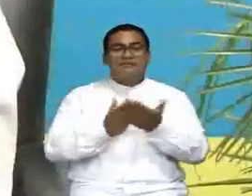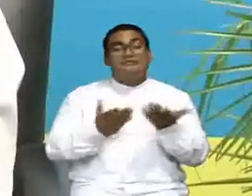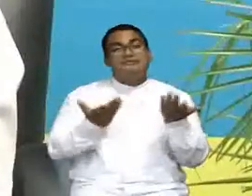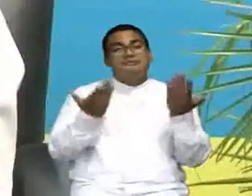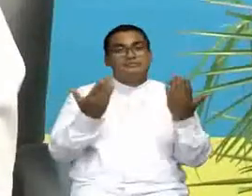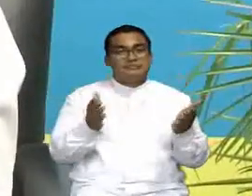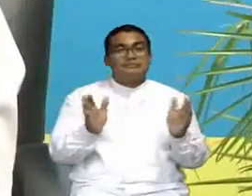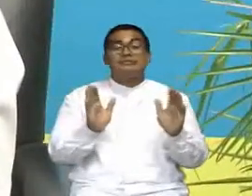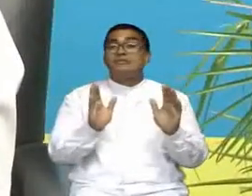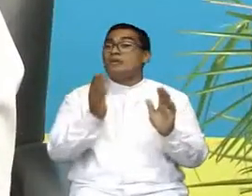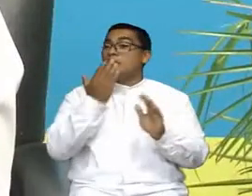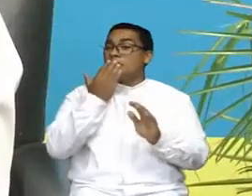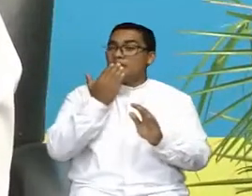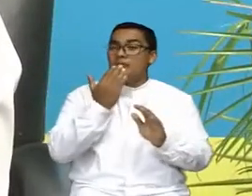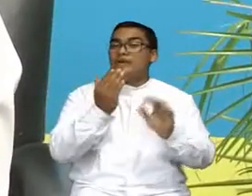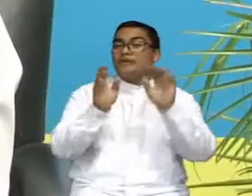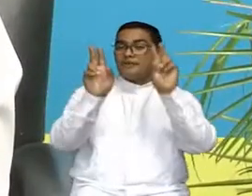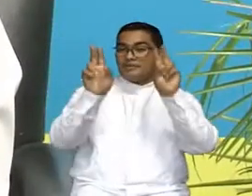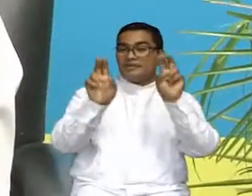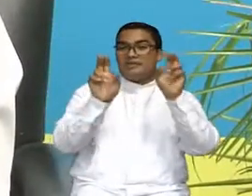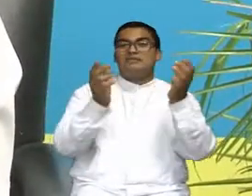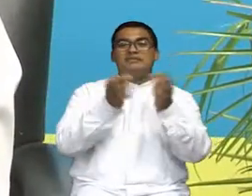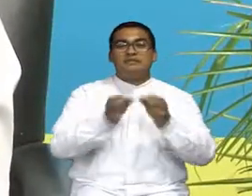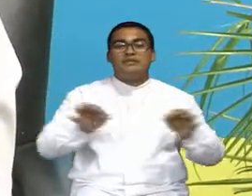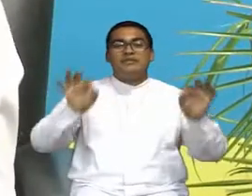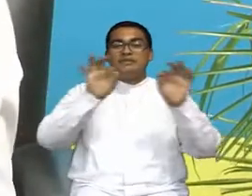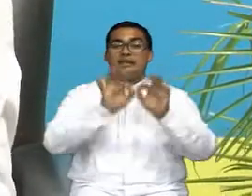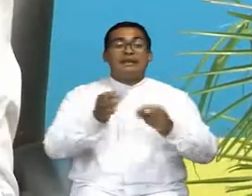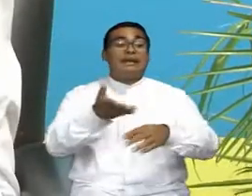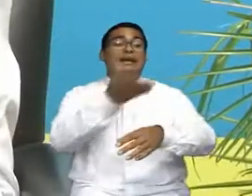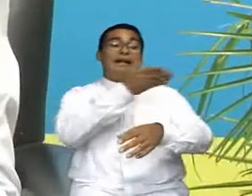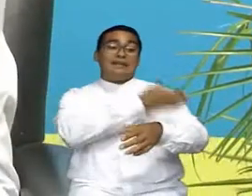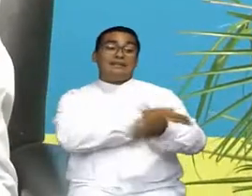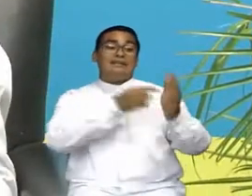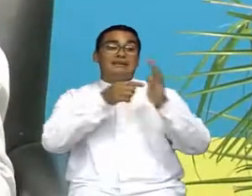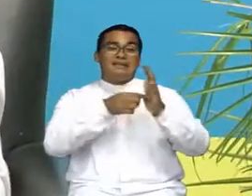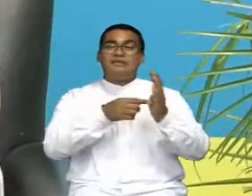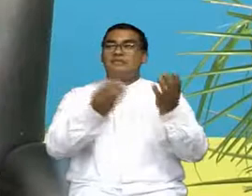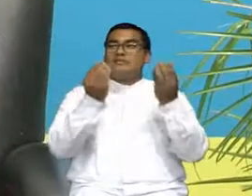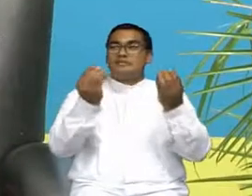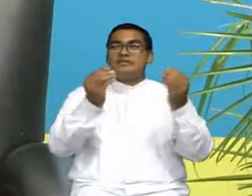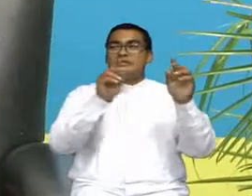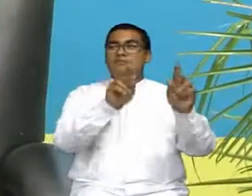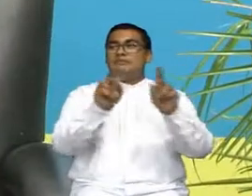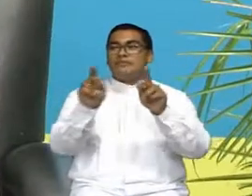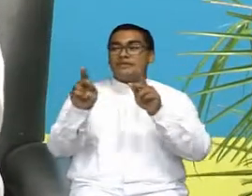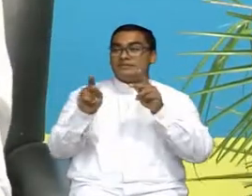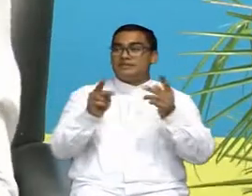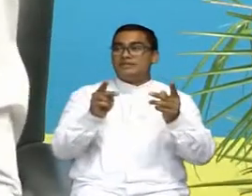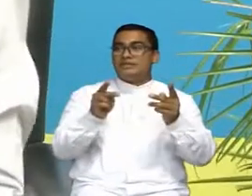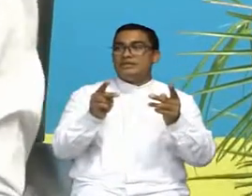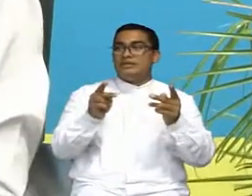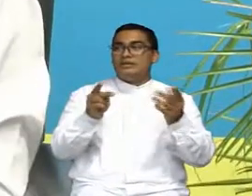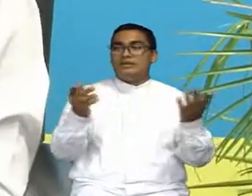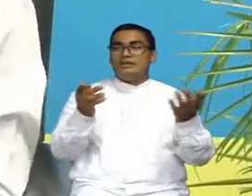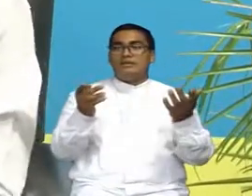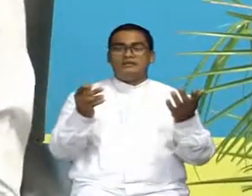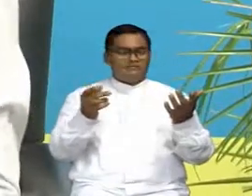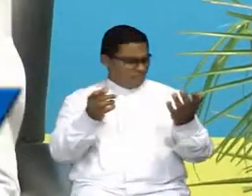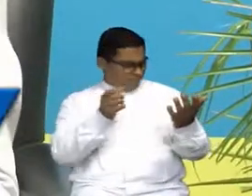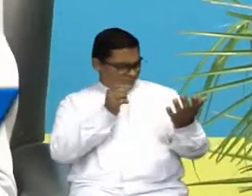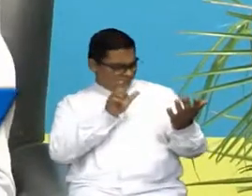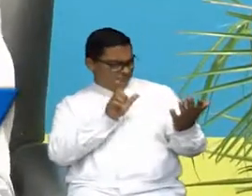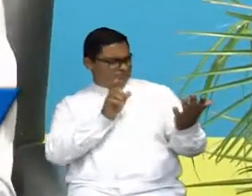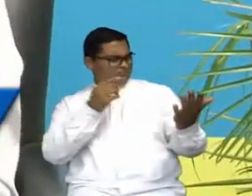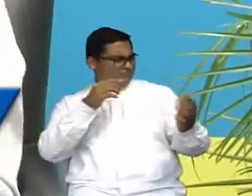bastante importante este, ¿verdad? Porque como usted menciona, hay muchas personas, nuestra población, que se preocupan por la aparición de lesiones en la piel.